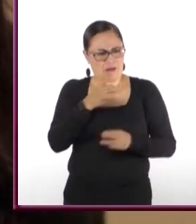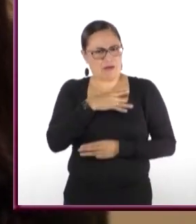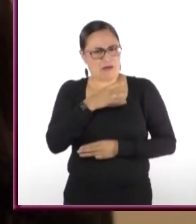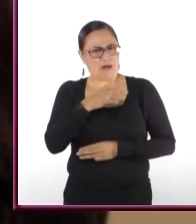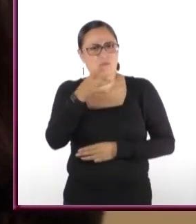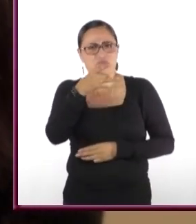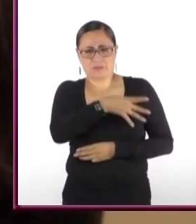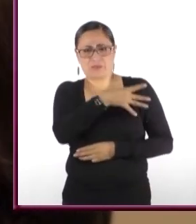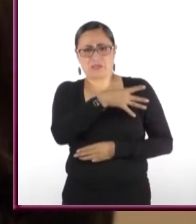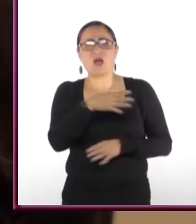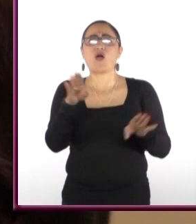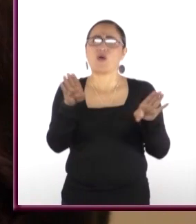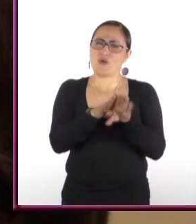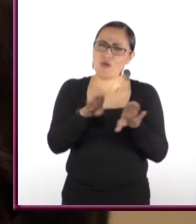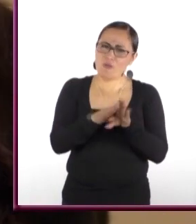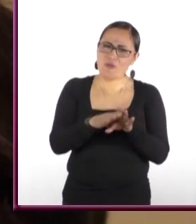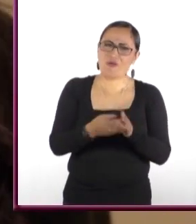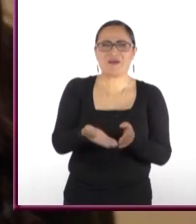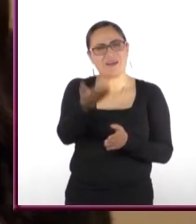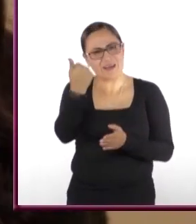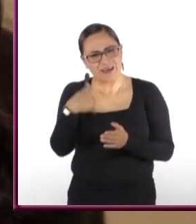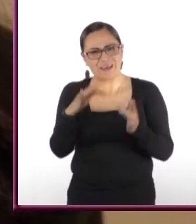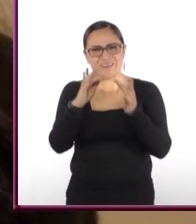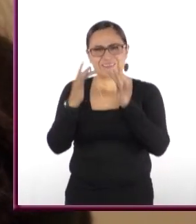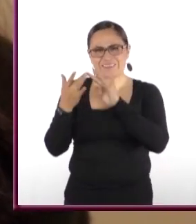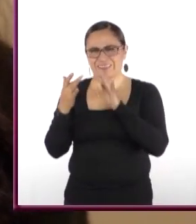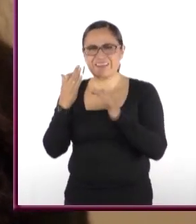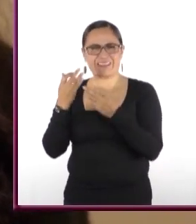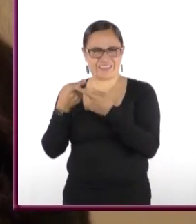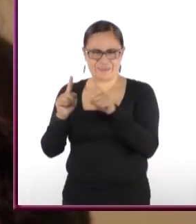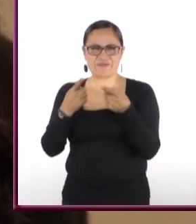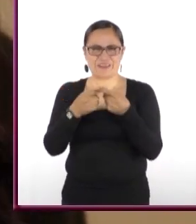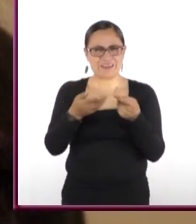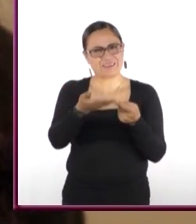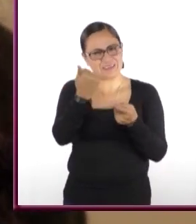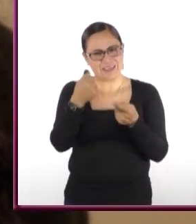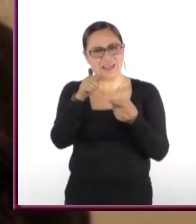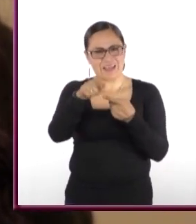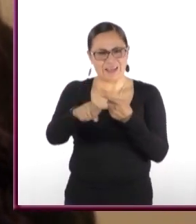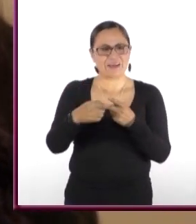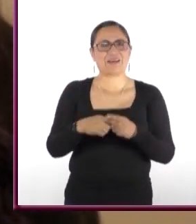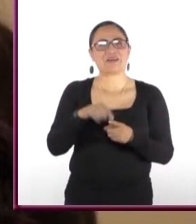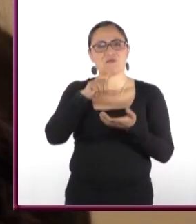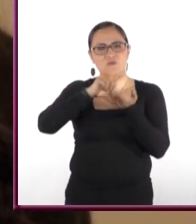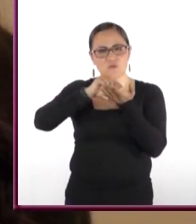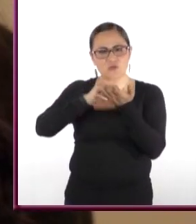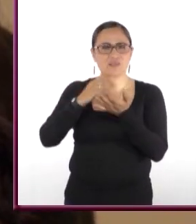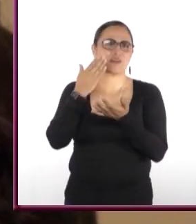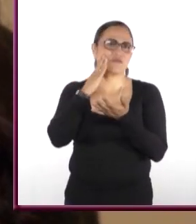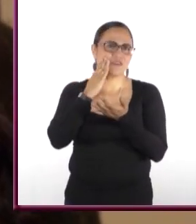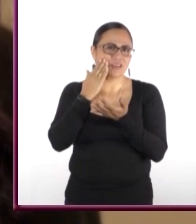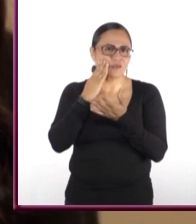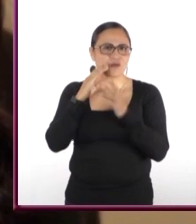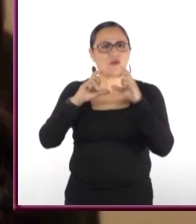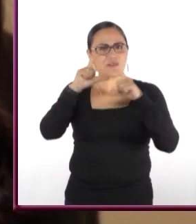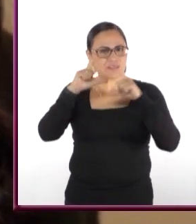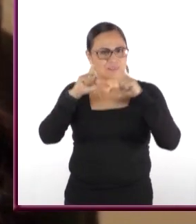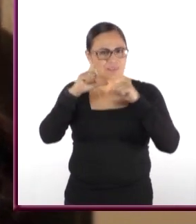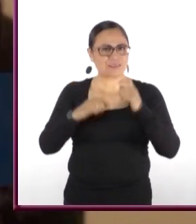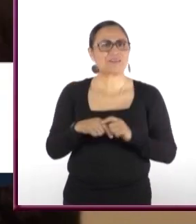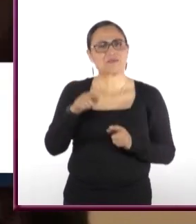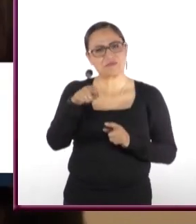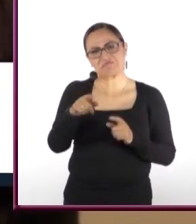matemáticas? ¿Cómo lo lograste? Cuéntanos en nuestras redes sociales. Aquí están nuestras direcciones de Twitter, Facebook e